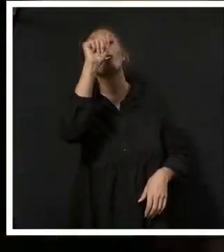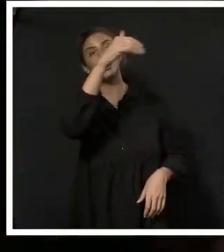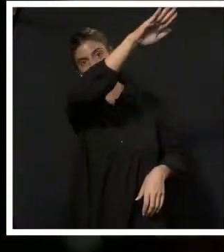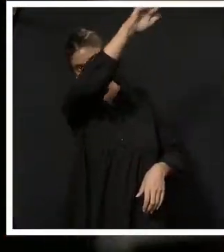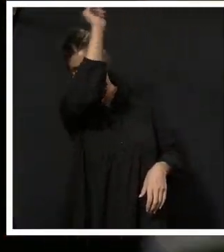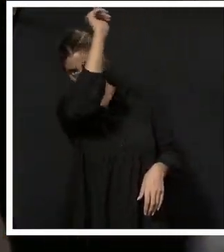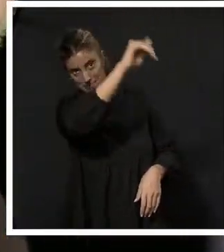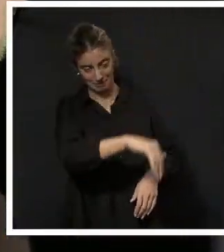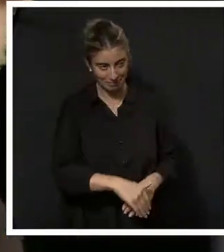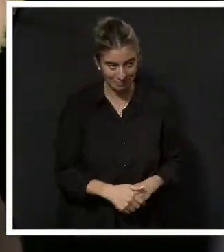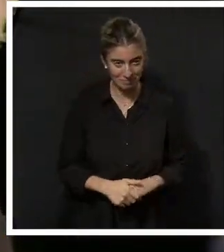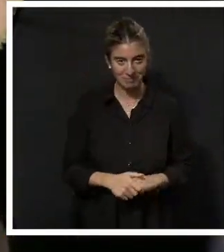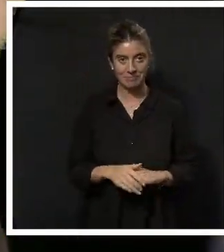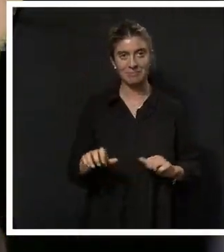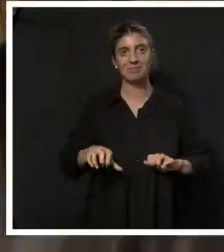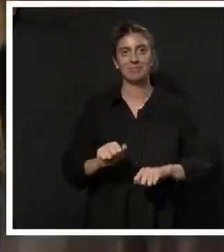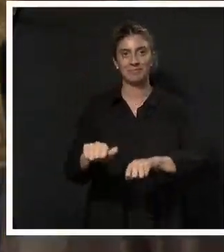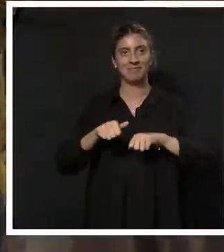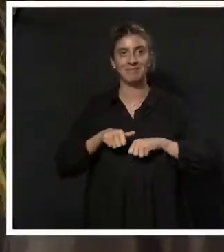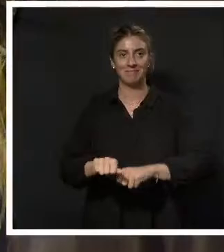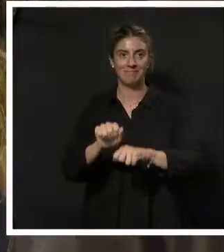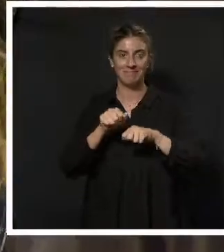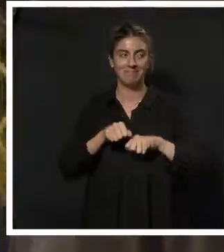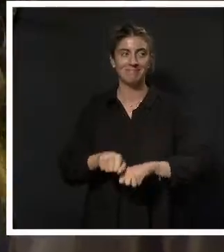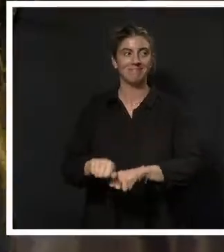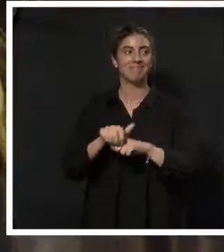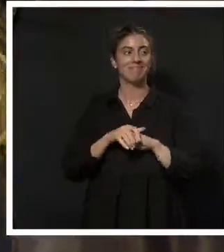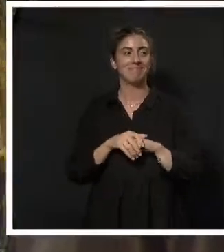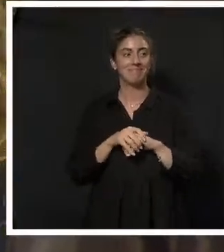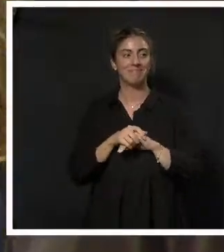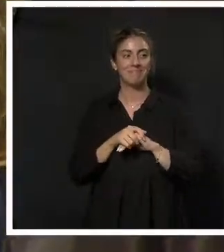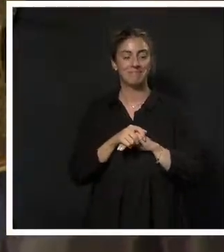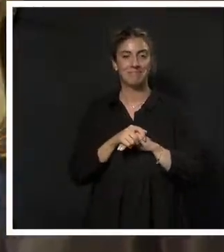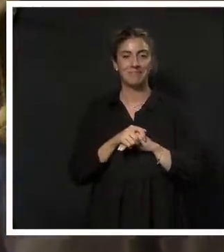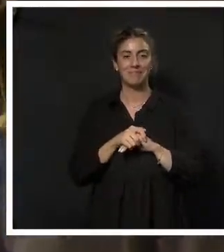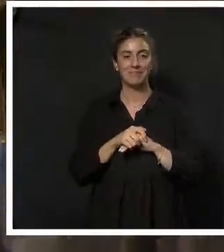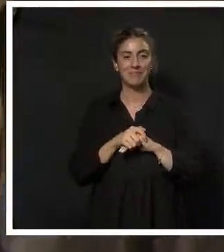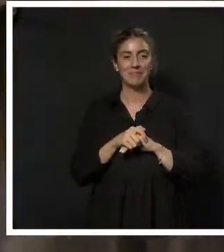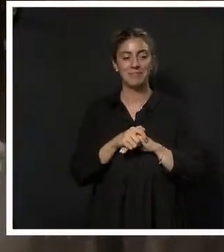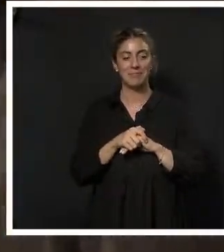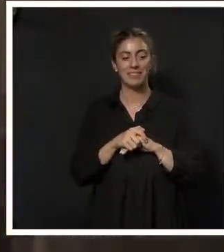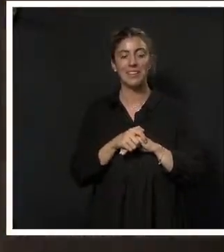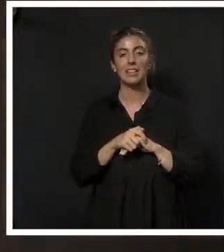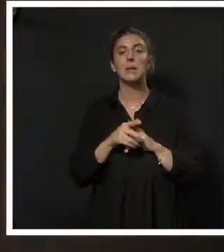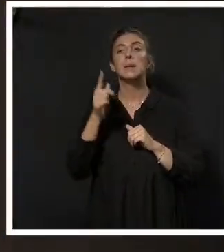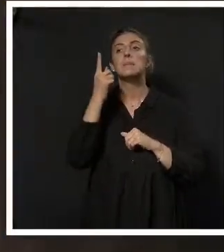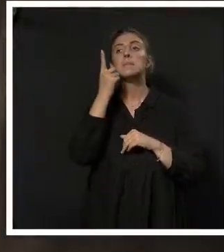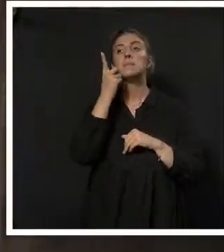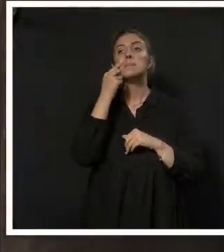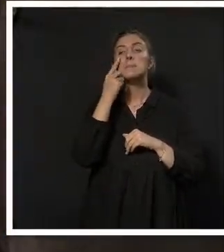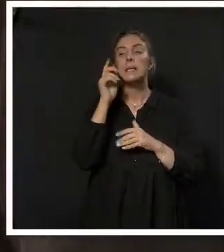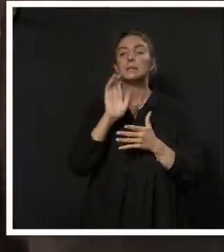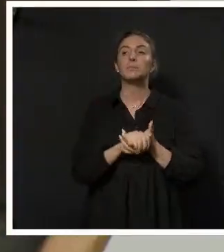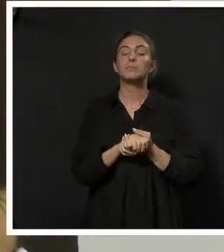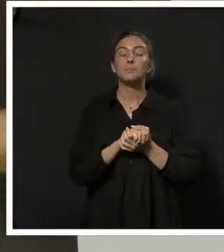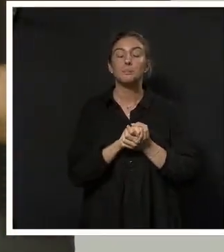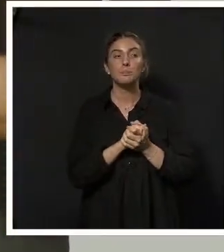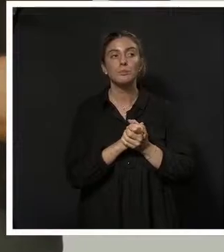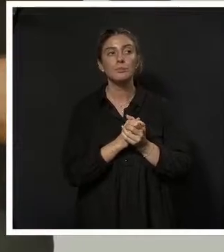vamos a pasar un poquillo para eso para quedar bien bueno pues mira